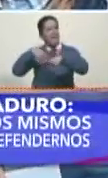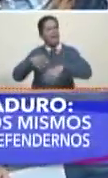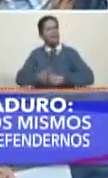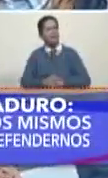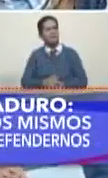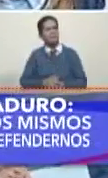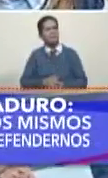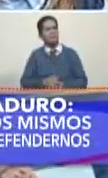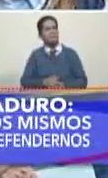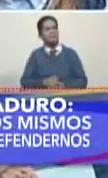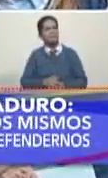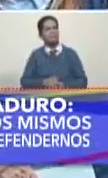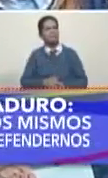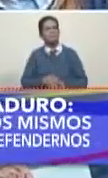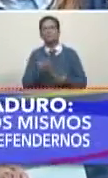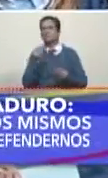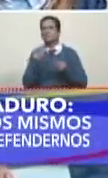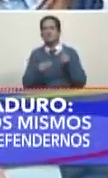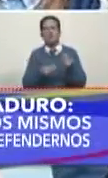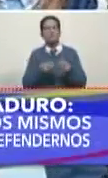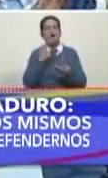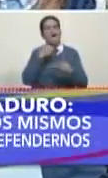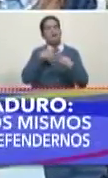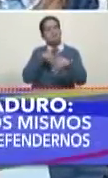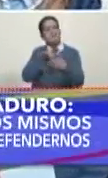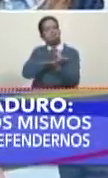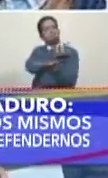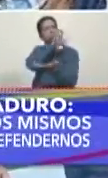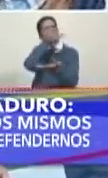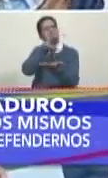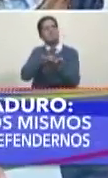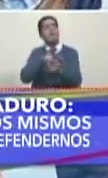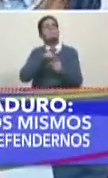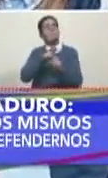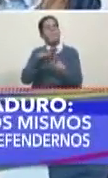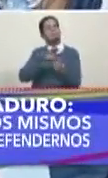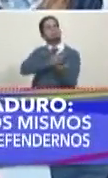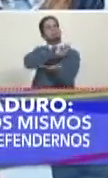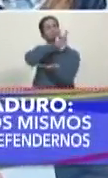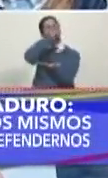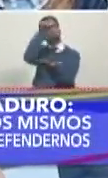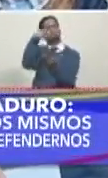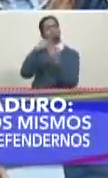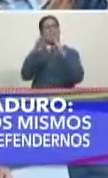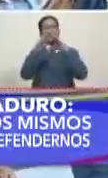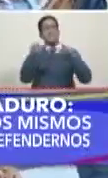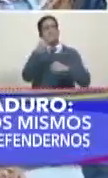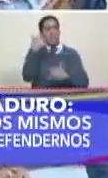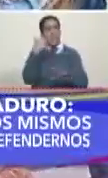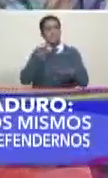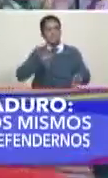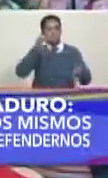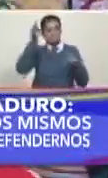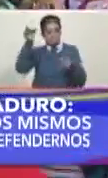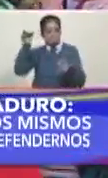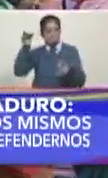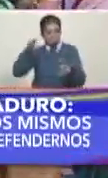a pie, a nado, por aire, pero de que llegamos a la Casa Blanca con esta carta,